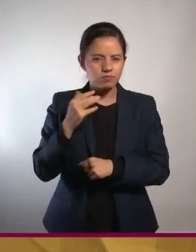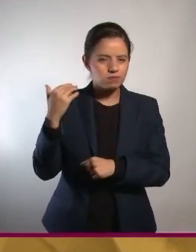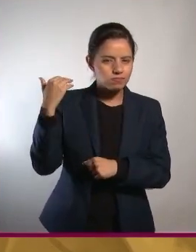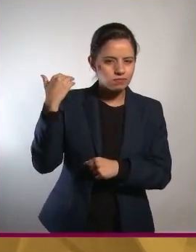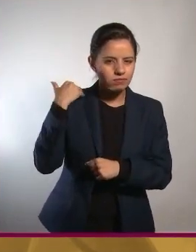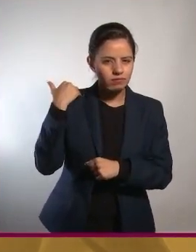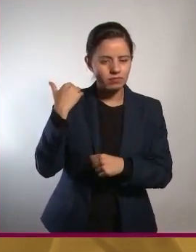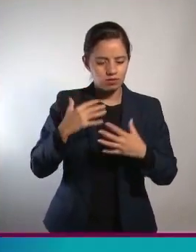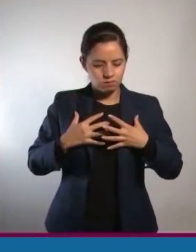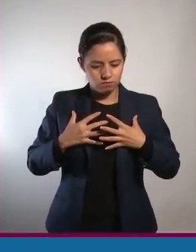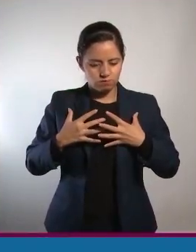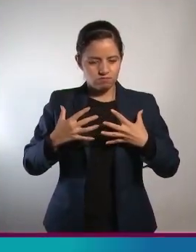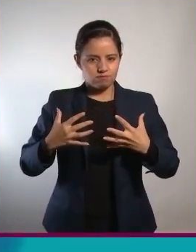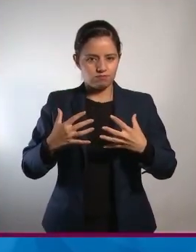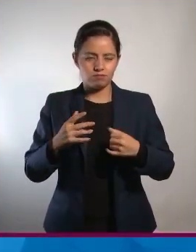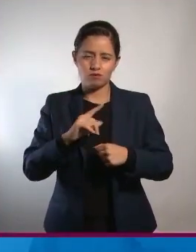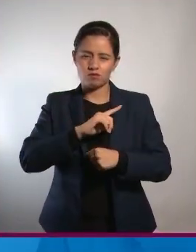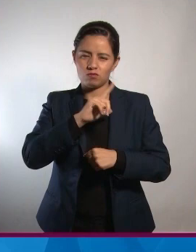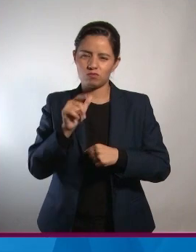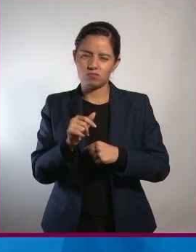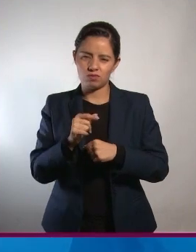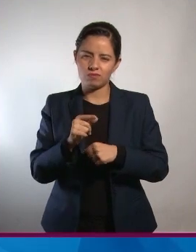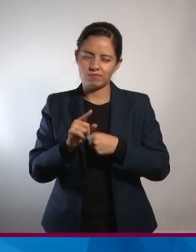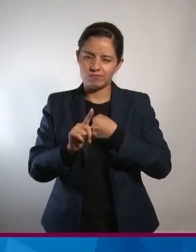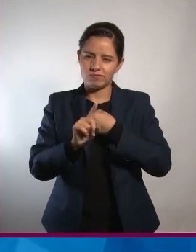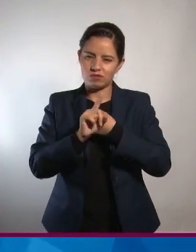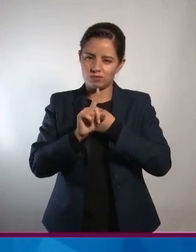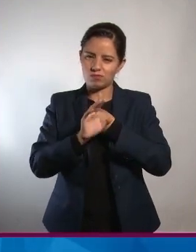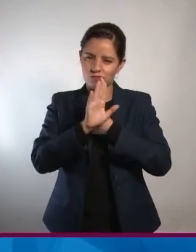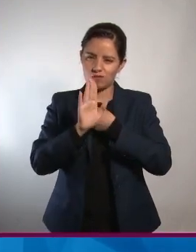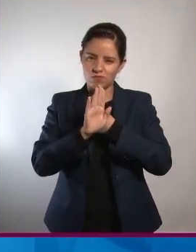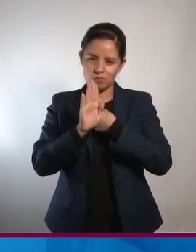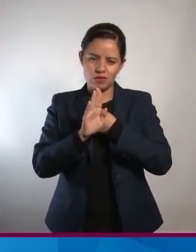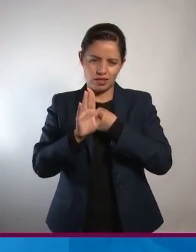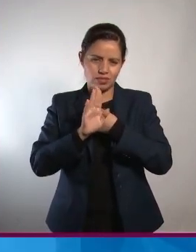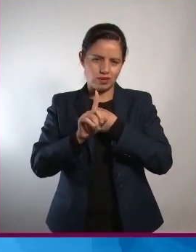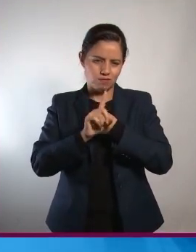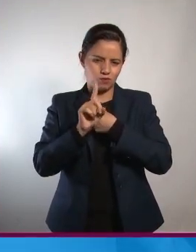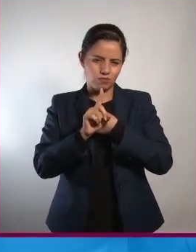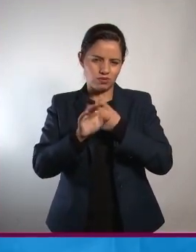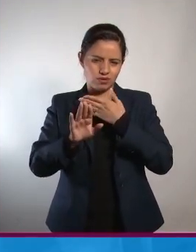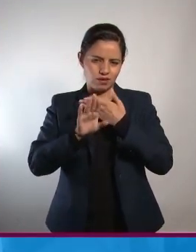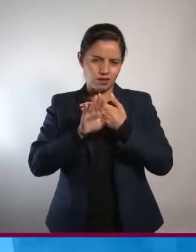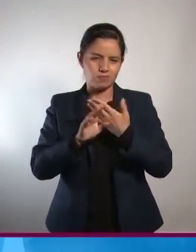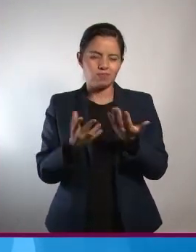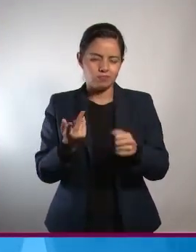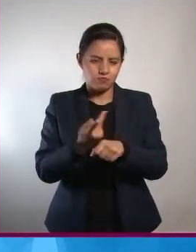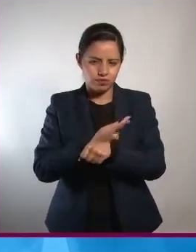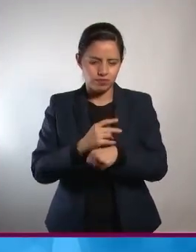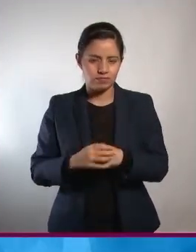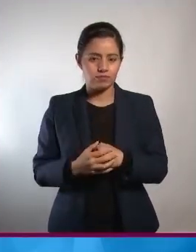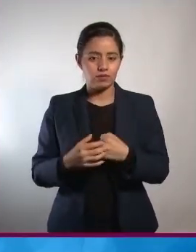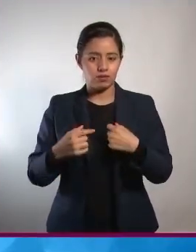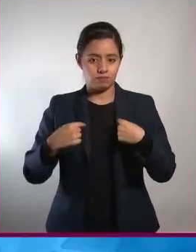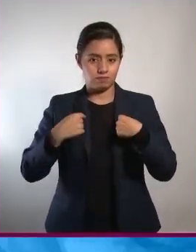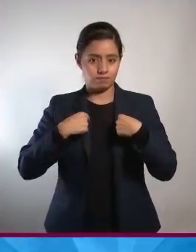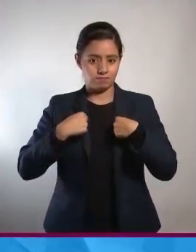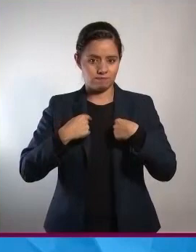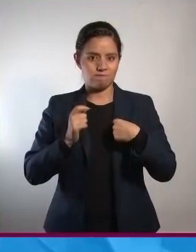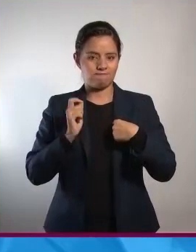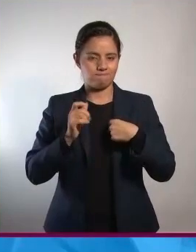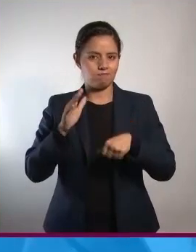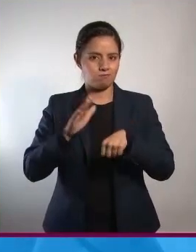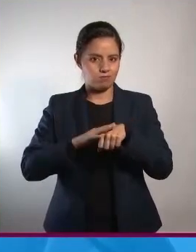de COVID-19. En los pulmones se da uno de los procesos más importantes para nuestra vida, el intercambio